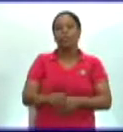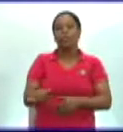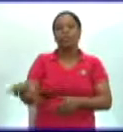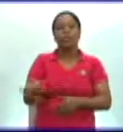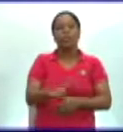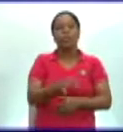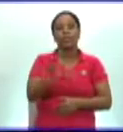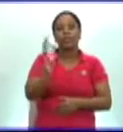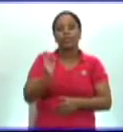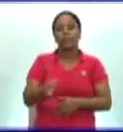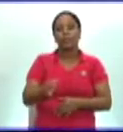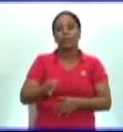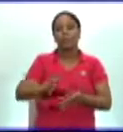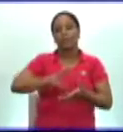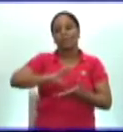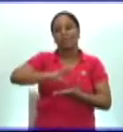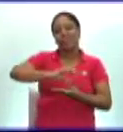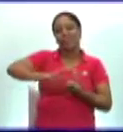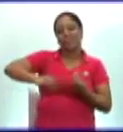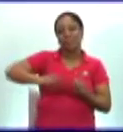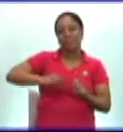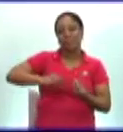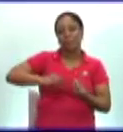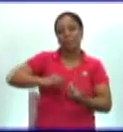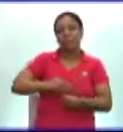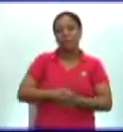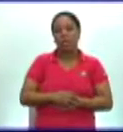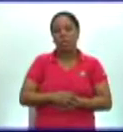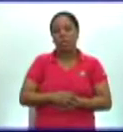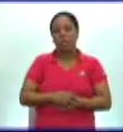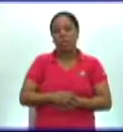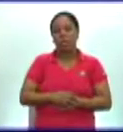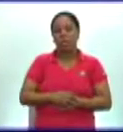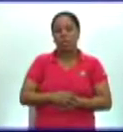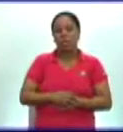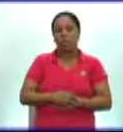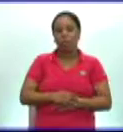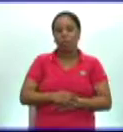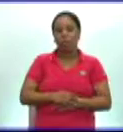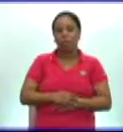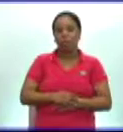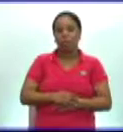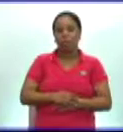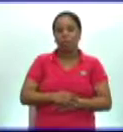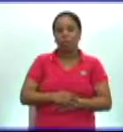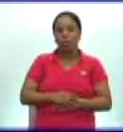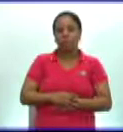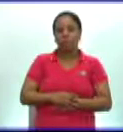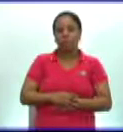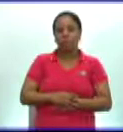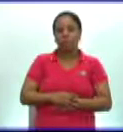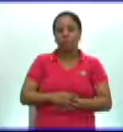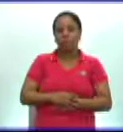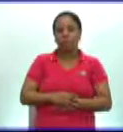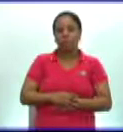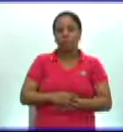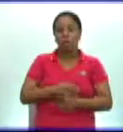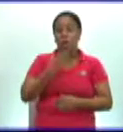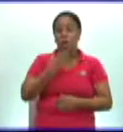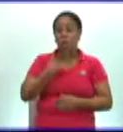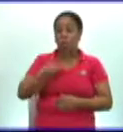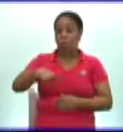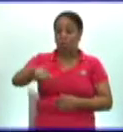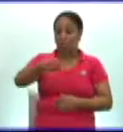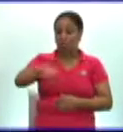también deformarlo. Eso es algo que deben conocer ustedes también, porque como hasta ahora